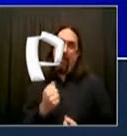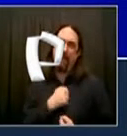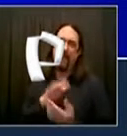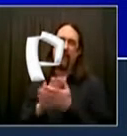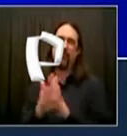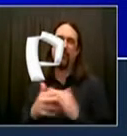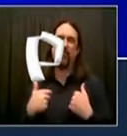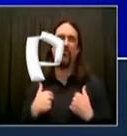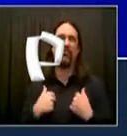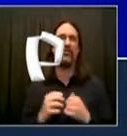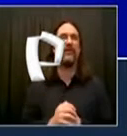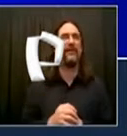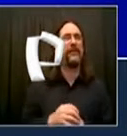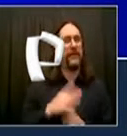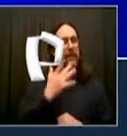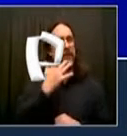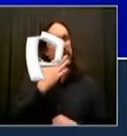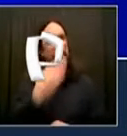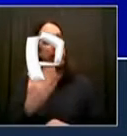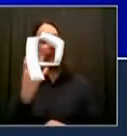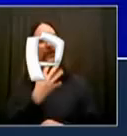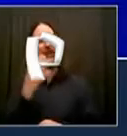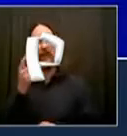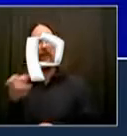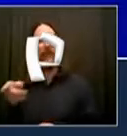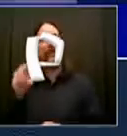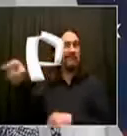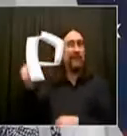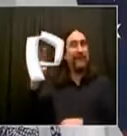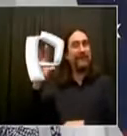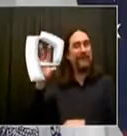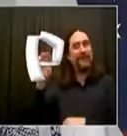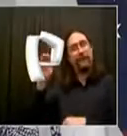gran sensación en redes sociales.